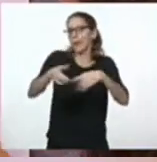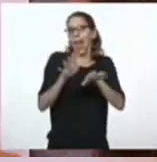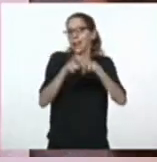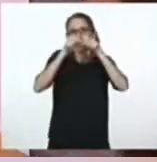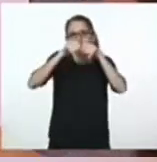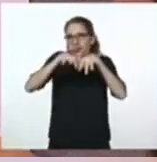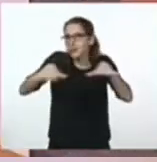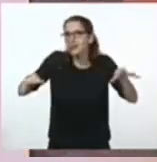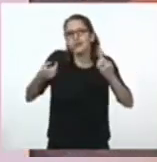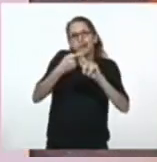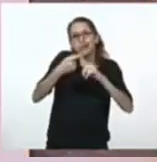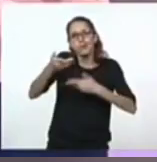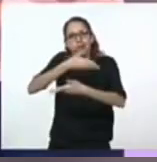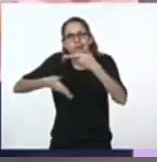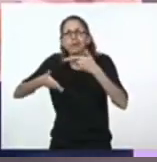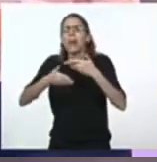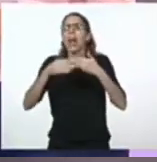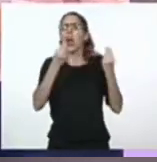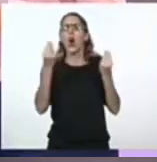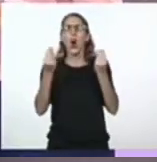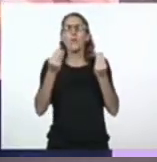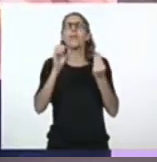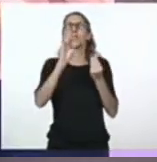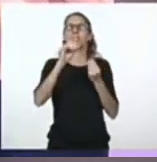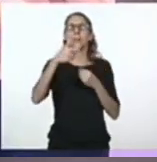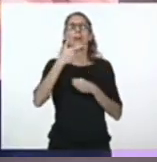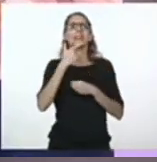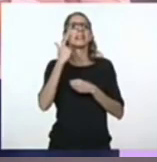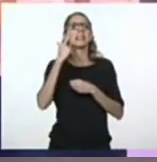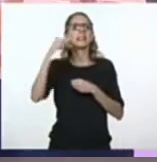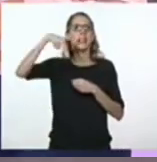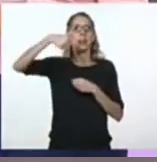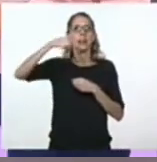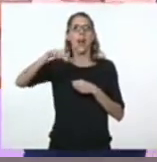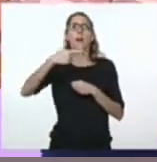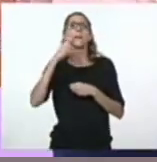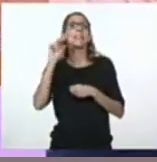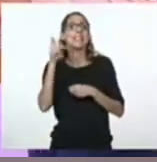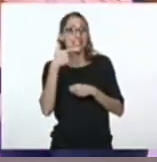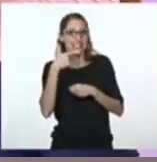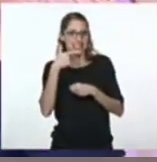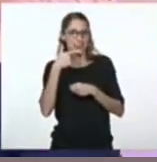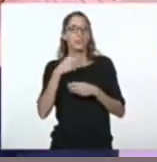un proceso conocido con el nombre de sinapsis. La sinapsis, que es lo que tenemos que ver en el próximo